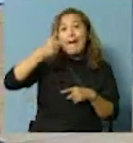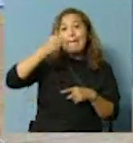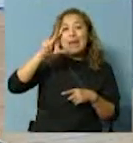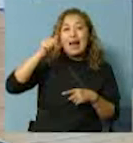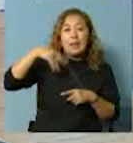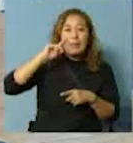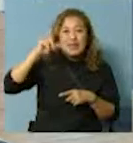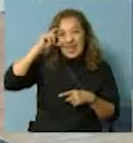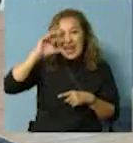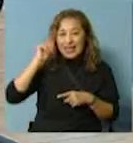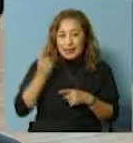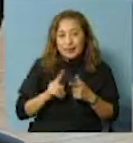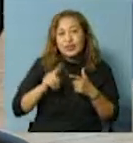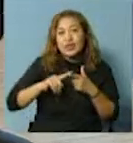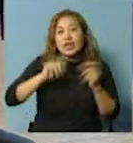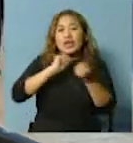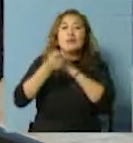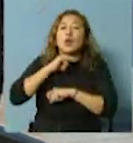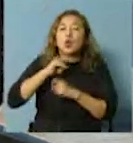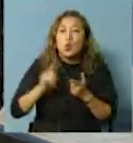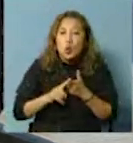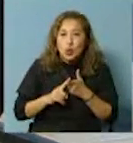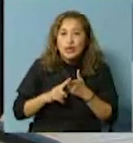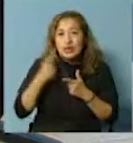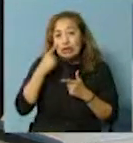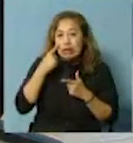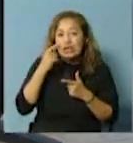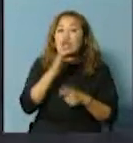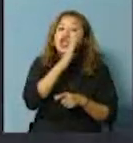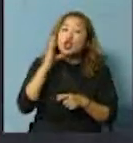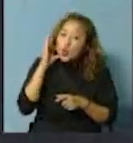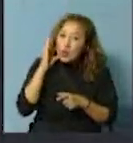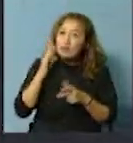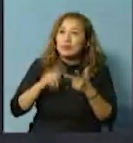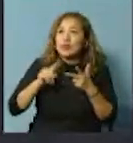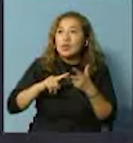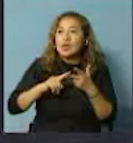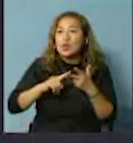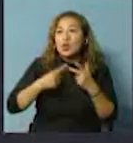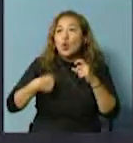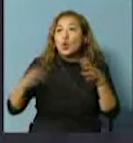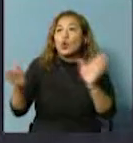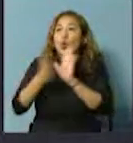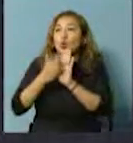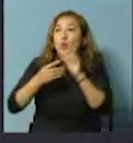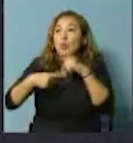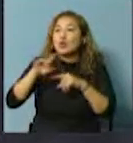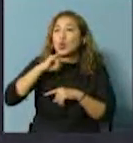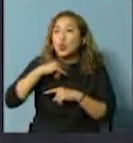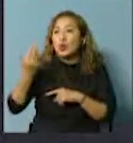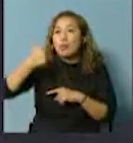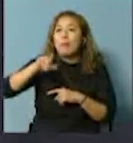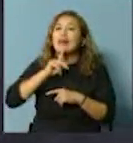diego dijo palmieri el frente cambia jujuy va con el actual intendente raúl jorge el frente juntos por jujuy con juan martearena